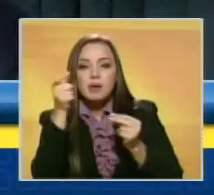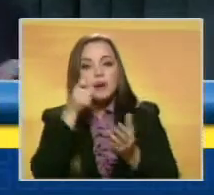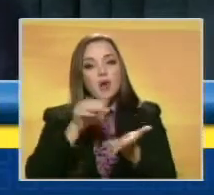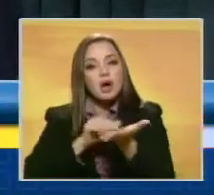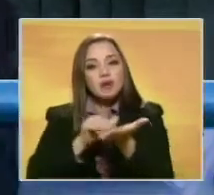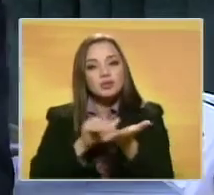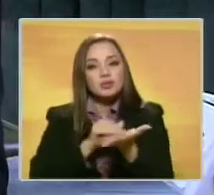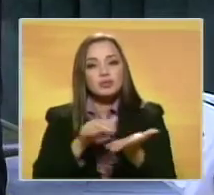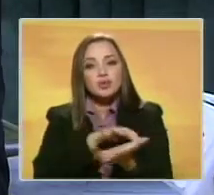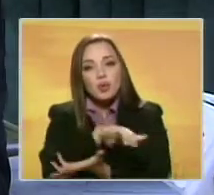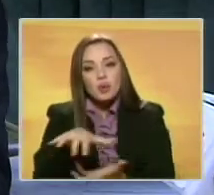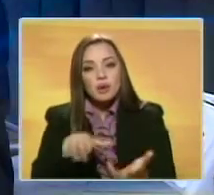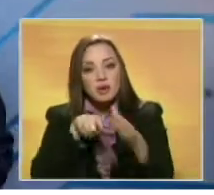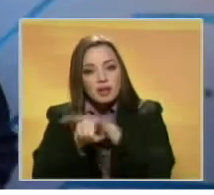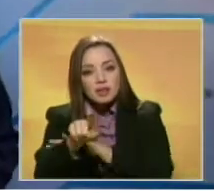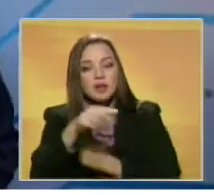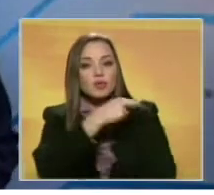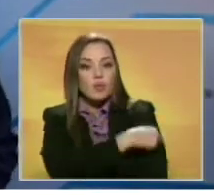centro de salud.